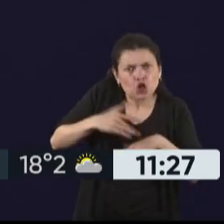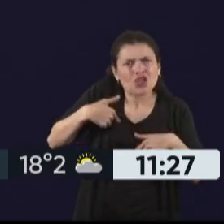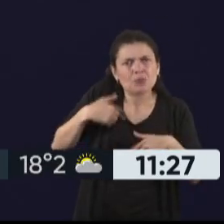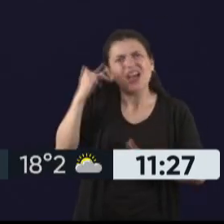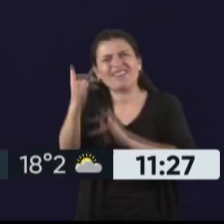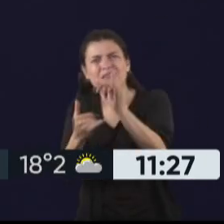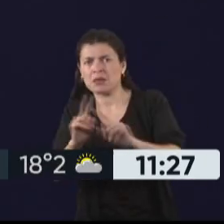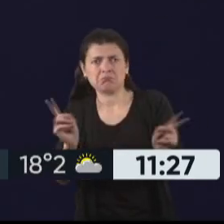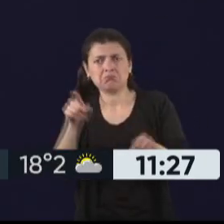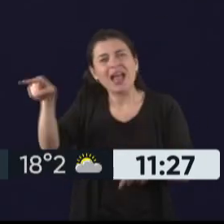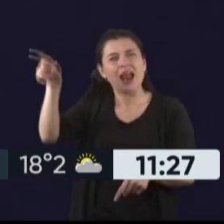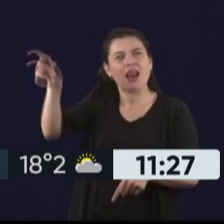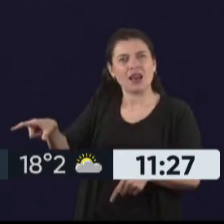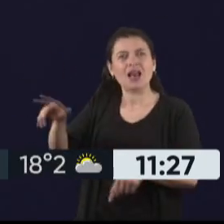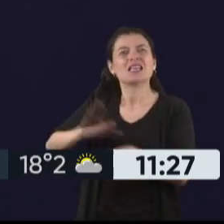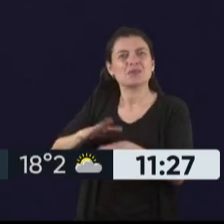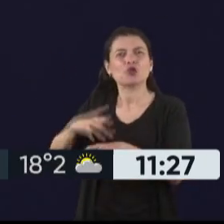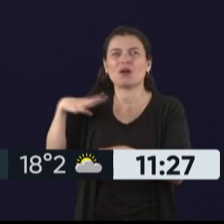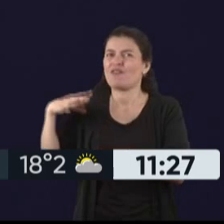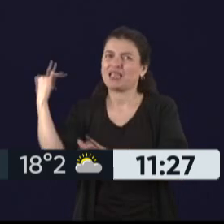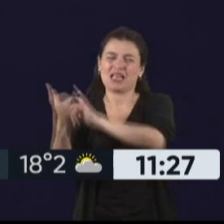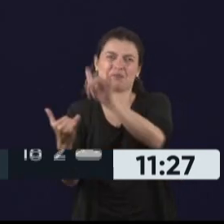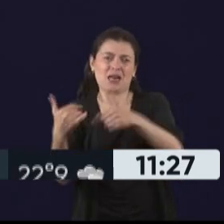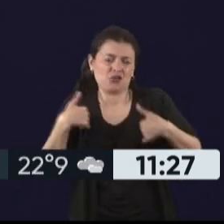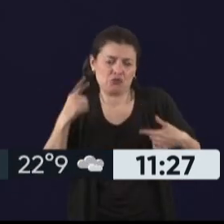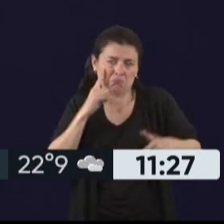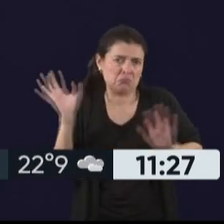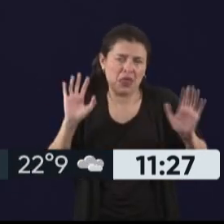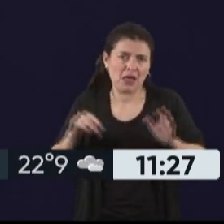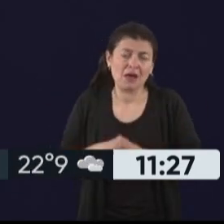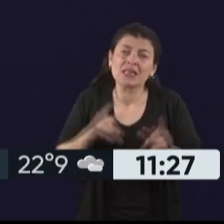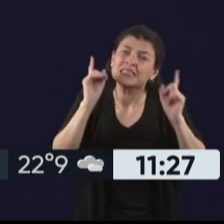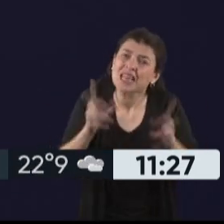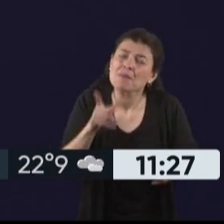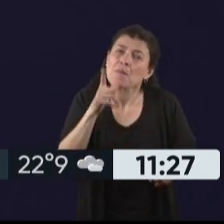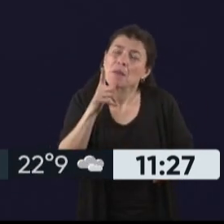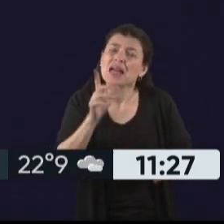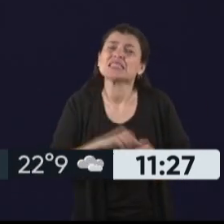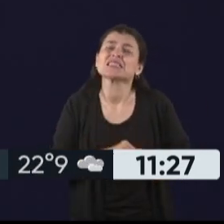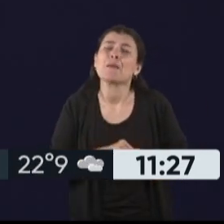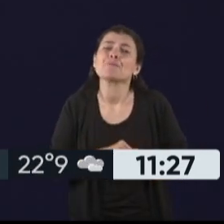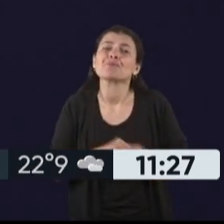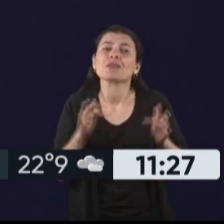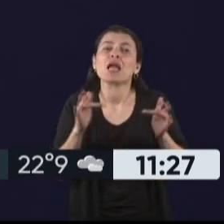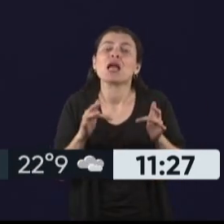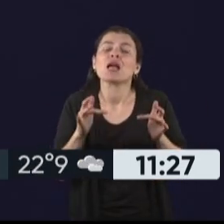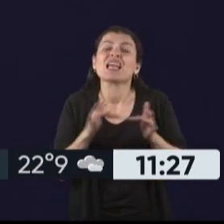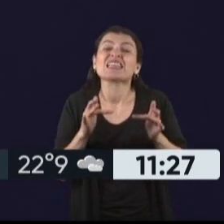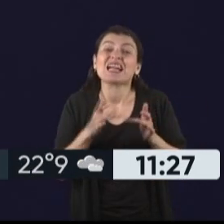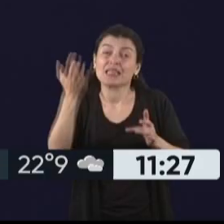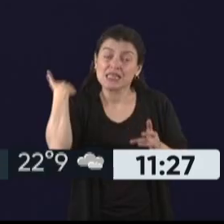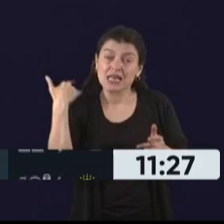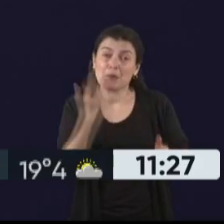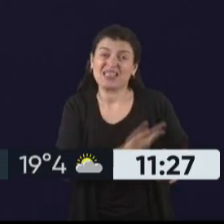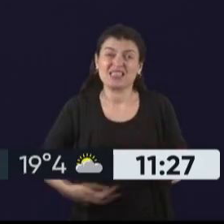él. Y te repito, me parece que el tuit el X, perdón, del presidente